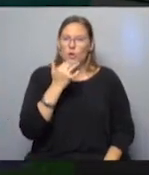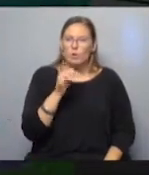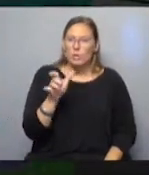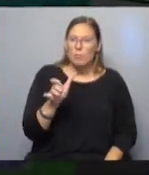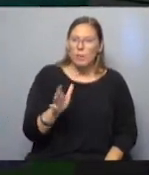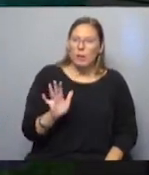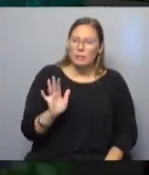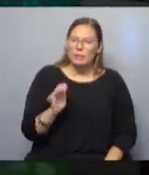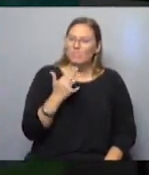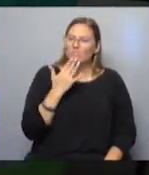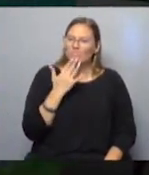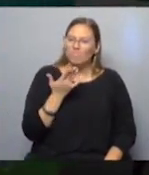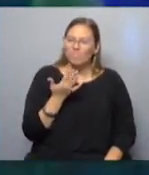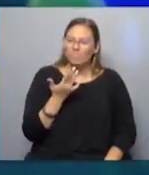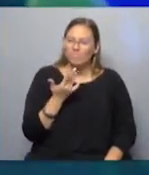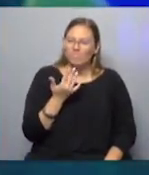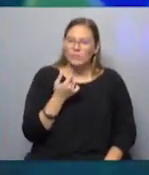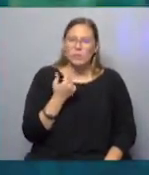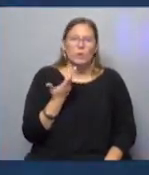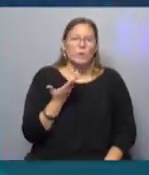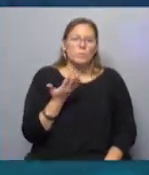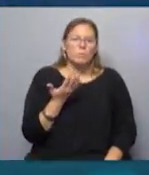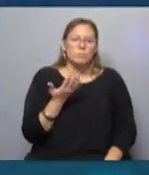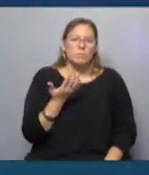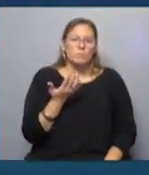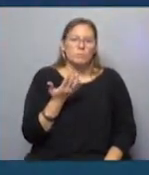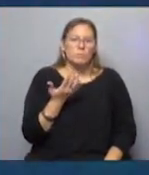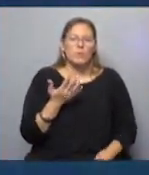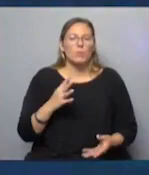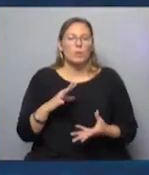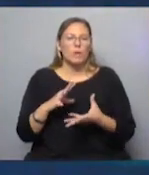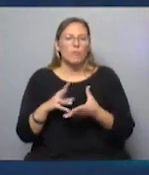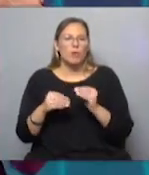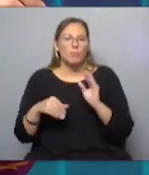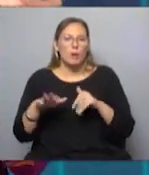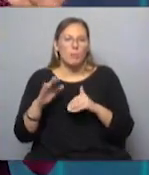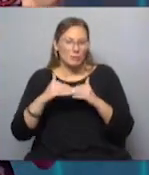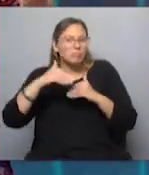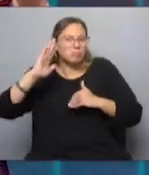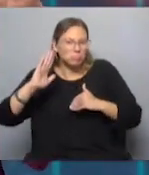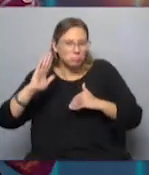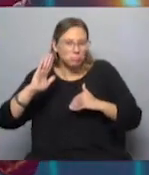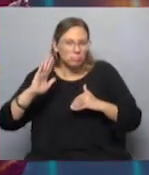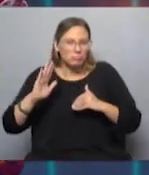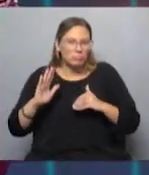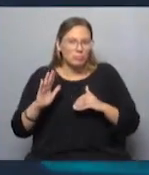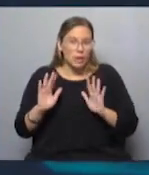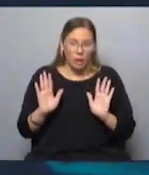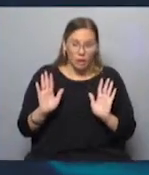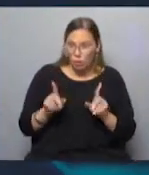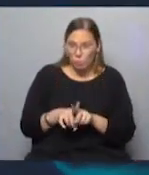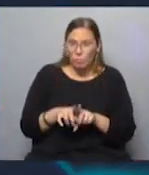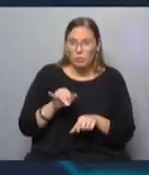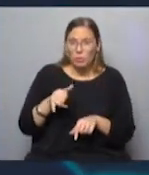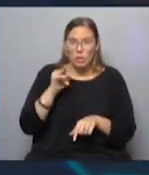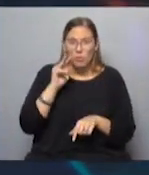animaría como yo que he tenido para nosotros que una cosa más clase bueno eso eso